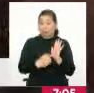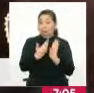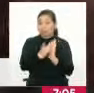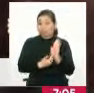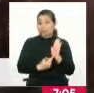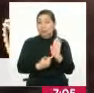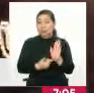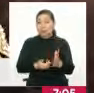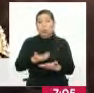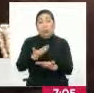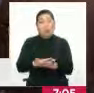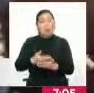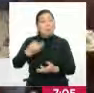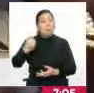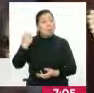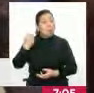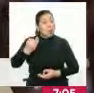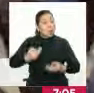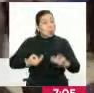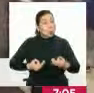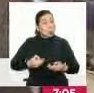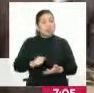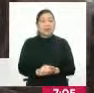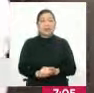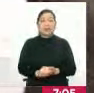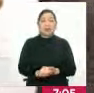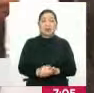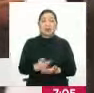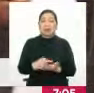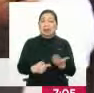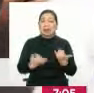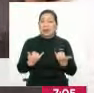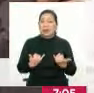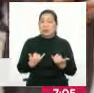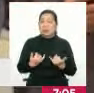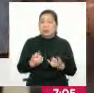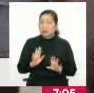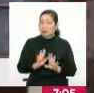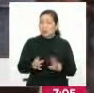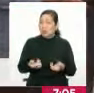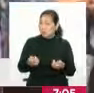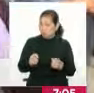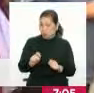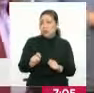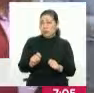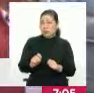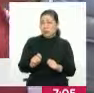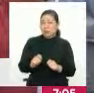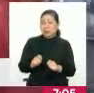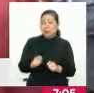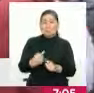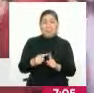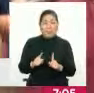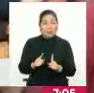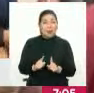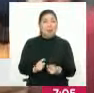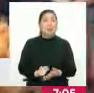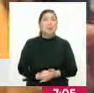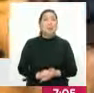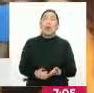habeas corpus ante el Poder Judicial, que luego hizo que este peaje pues deje de cobrarse por un tiempo.